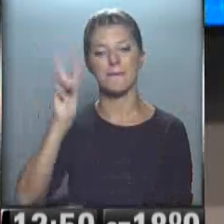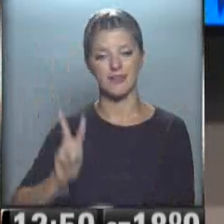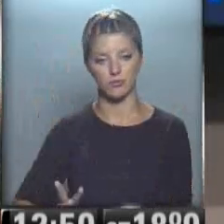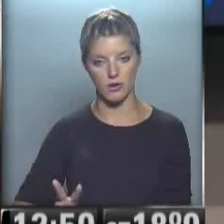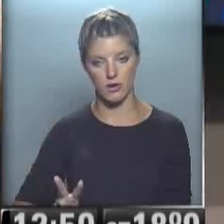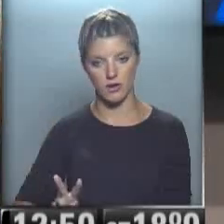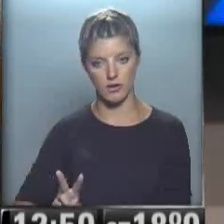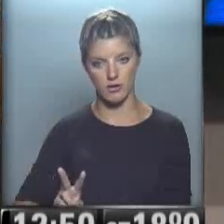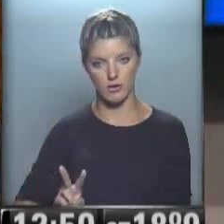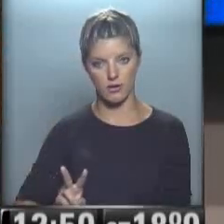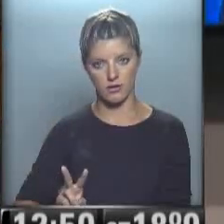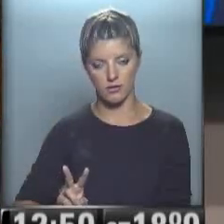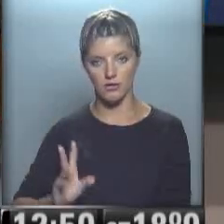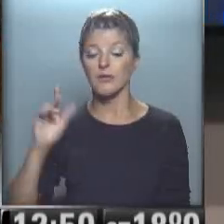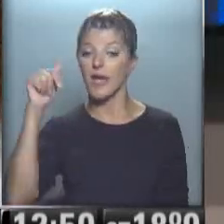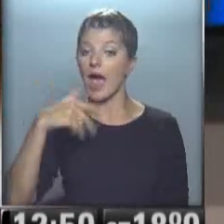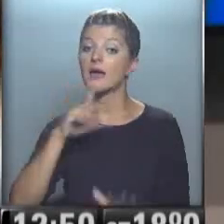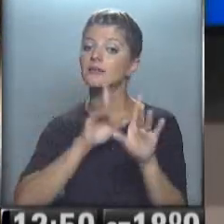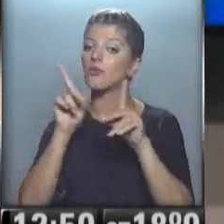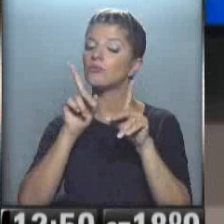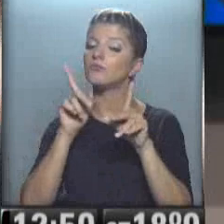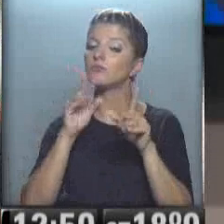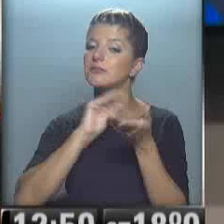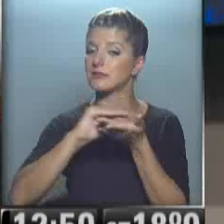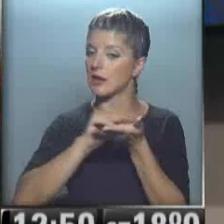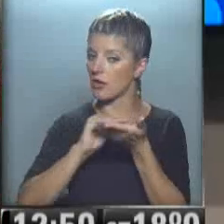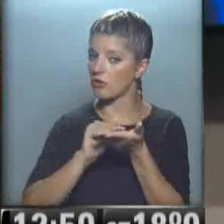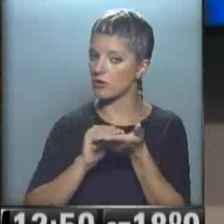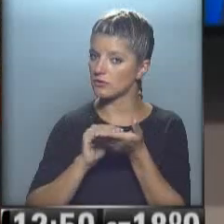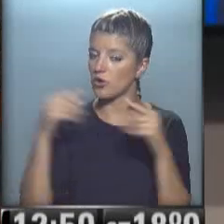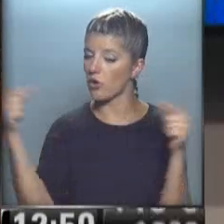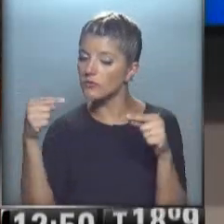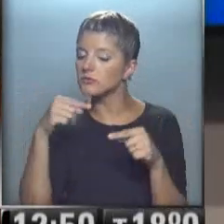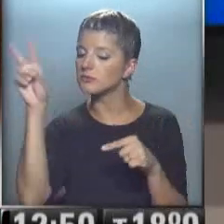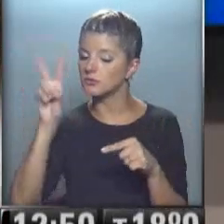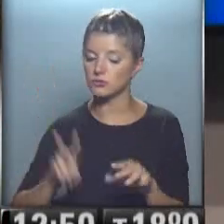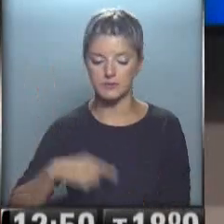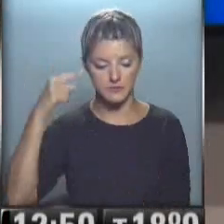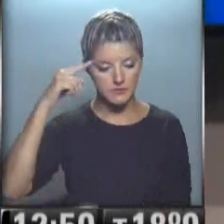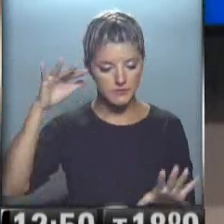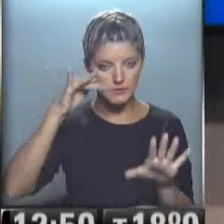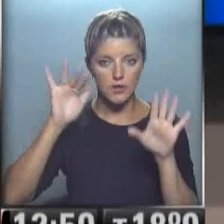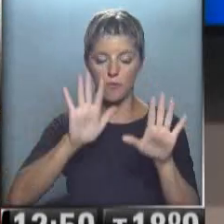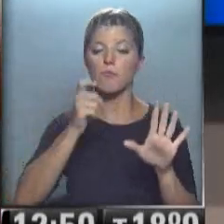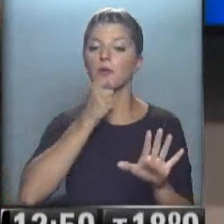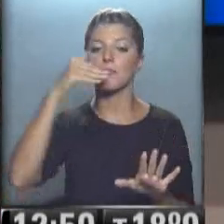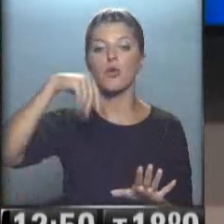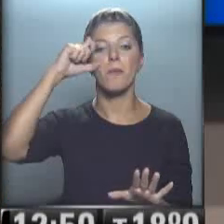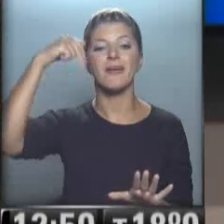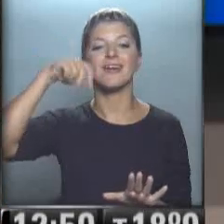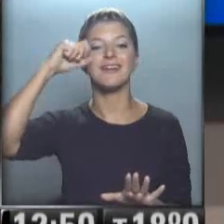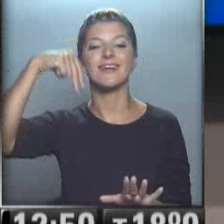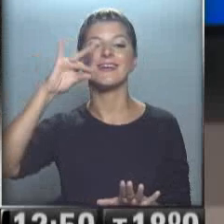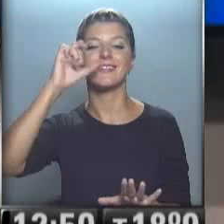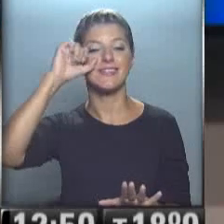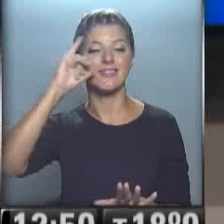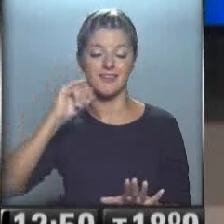detrás de eso hay senadores muy muy antiv venezolanos que como Robert Menéndez r